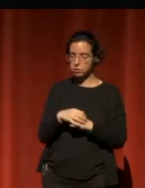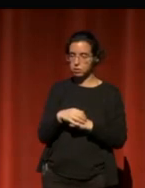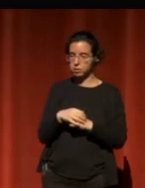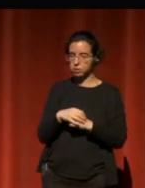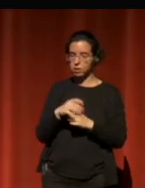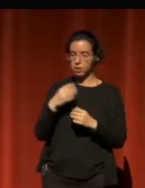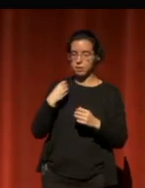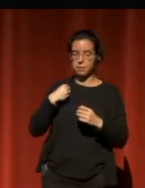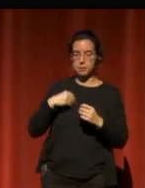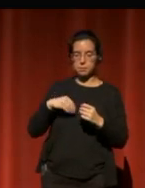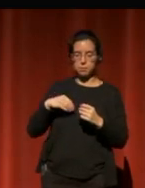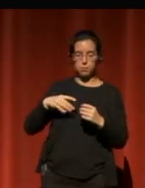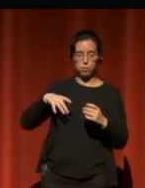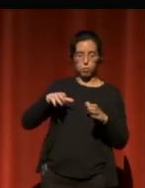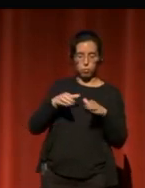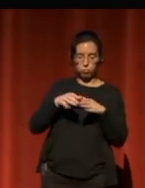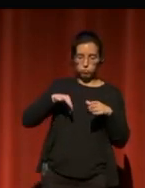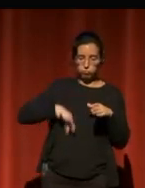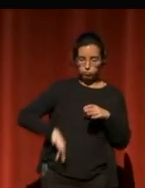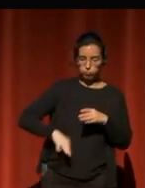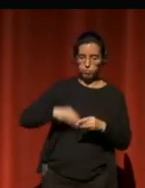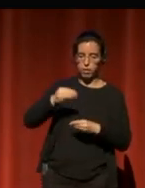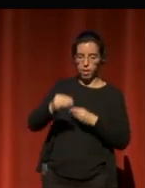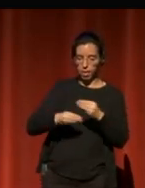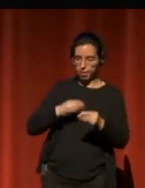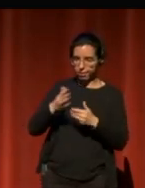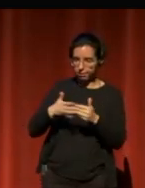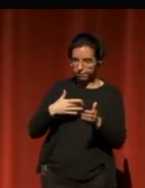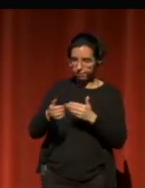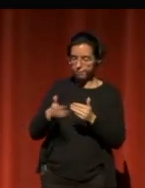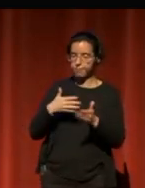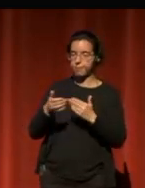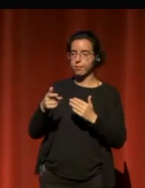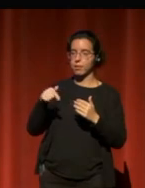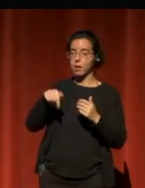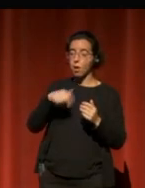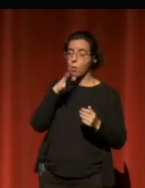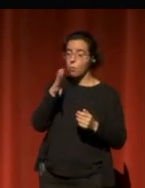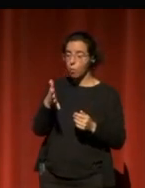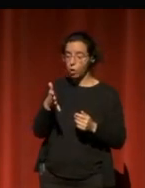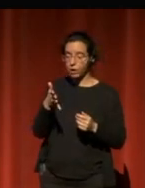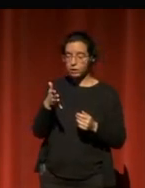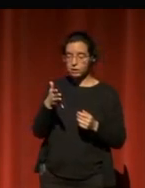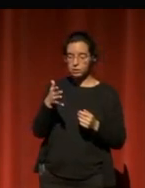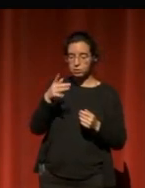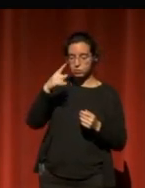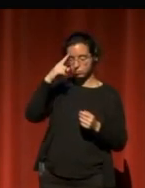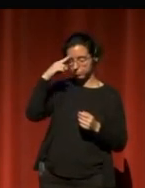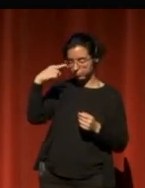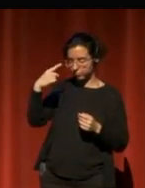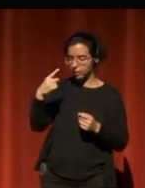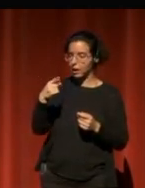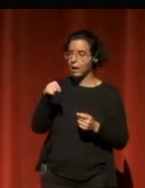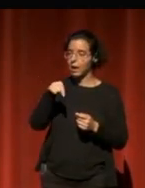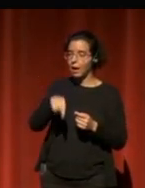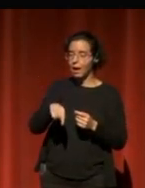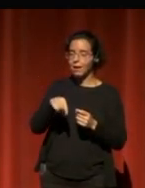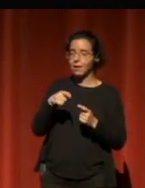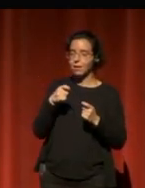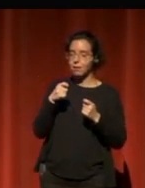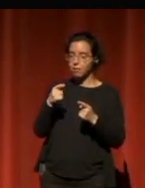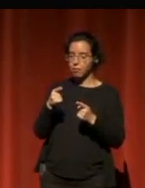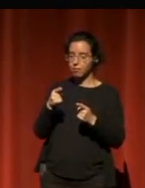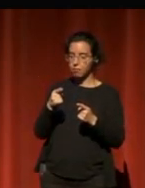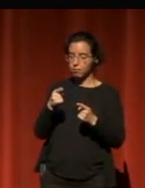prestáis sois perfectamente conscientes. Por eso imagino que la realidad ha superado con creces